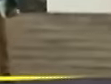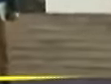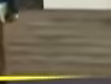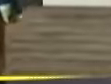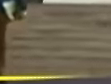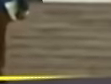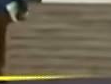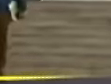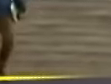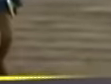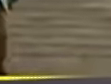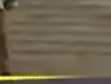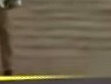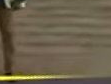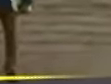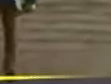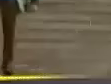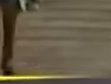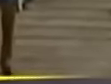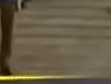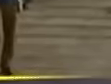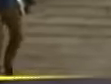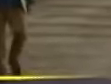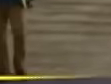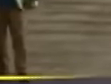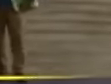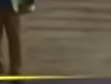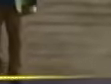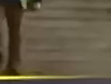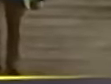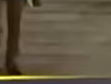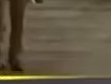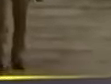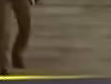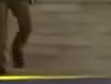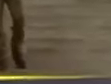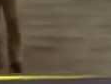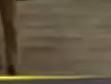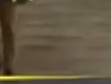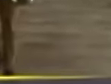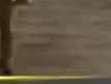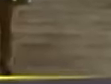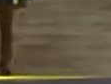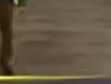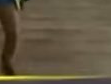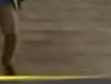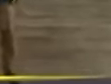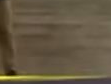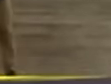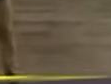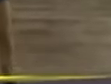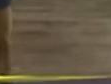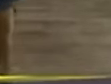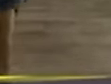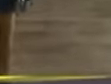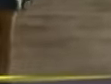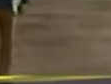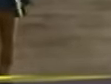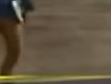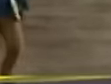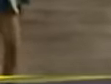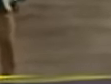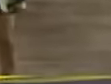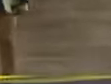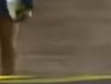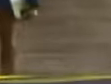14 leyes sancionadas. Tienen ustedes la imagen del presidente constitucional de la República Bolivariana de Venezuela, Nicolás Maduro, en